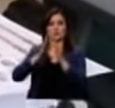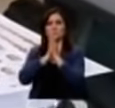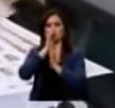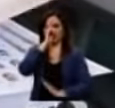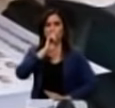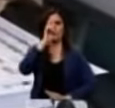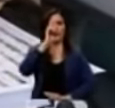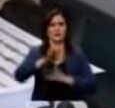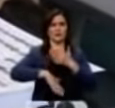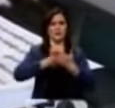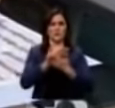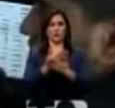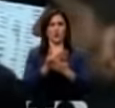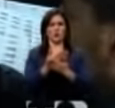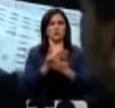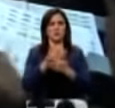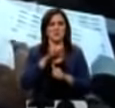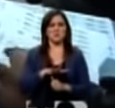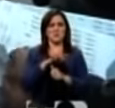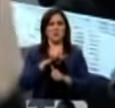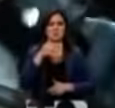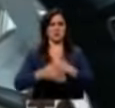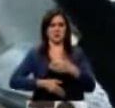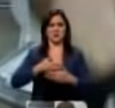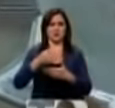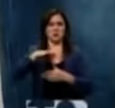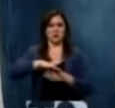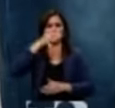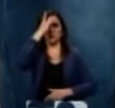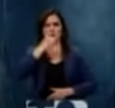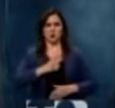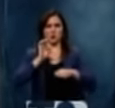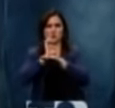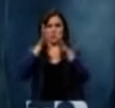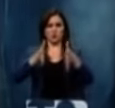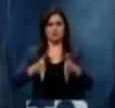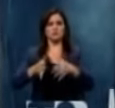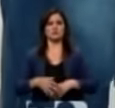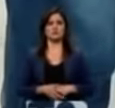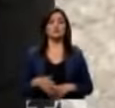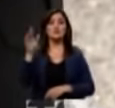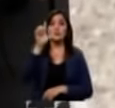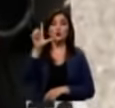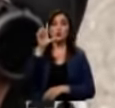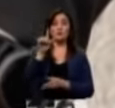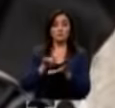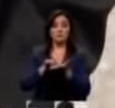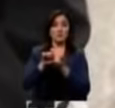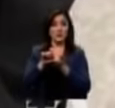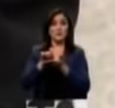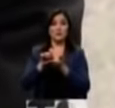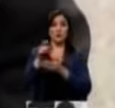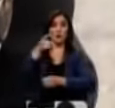se respete sin condición ni presión el pronunciamiento de los ciudadanos en las urnas. Y este lunes, tras la firma del